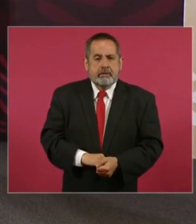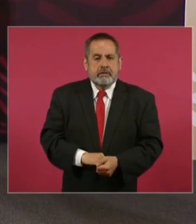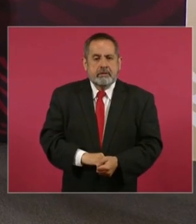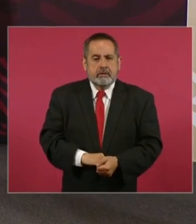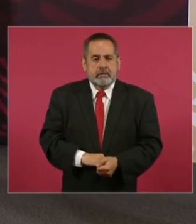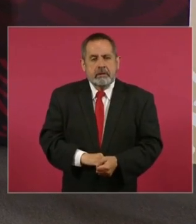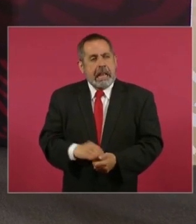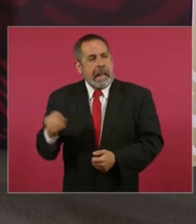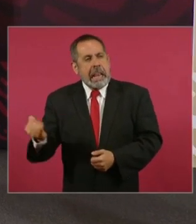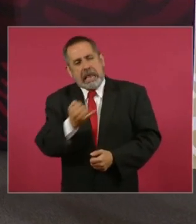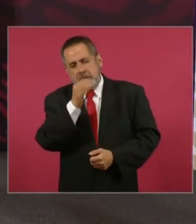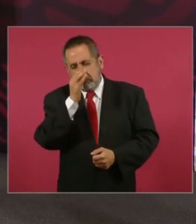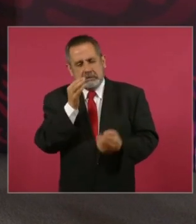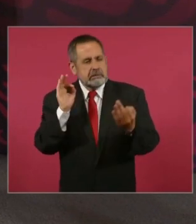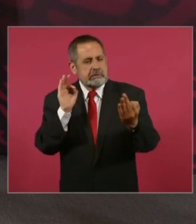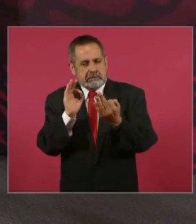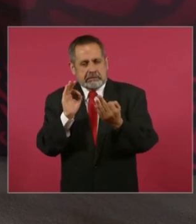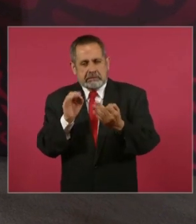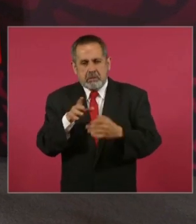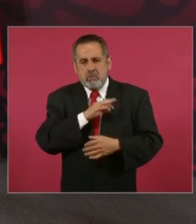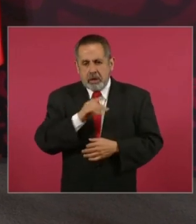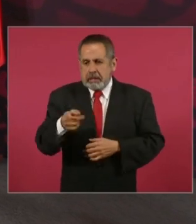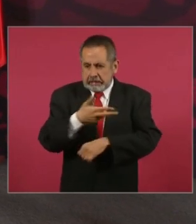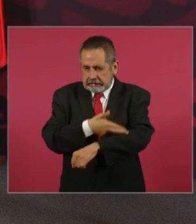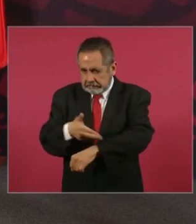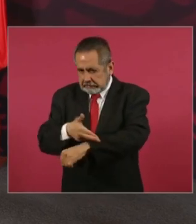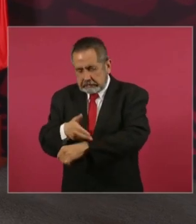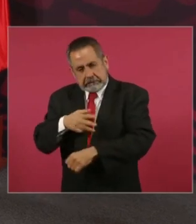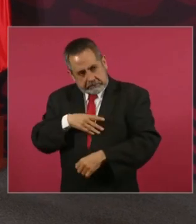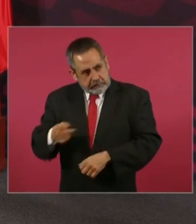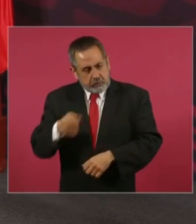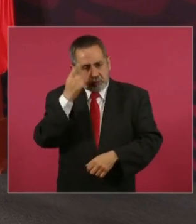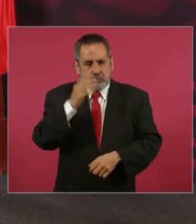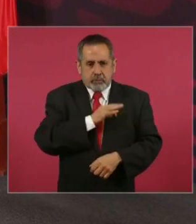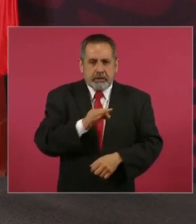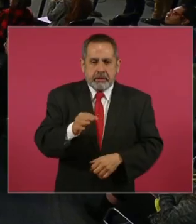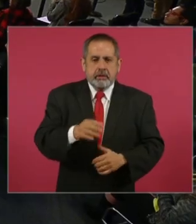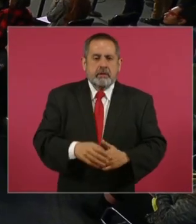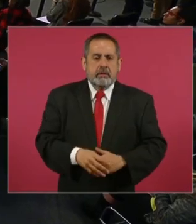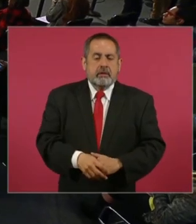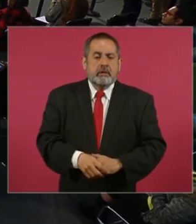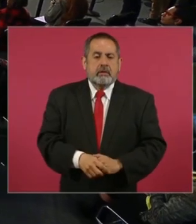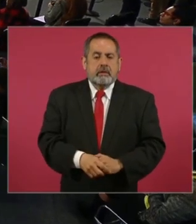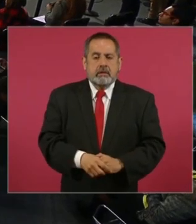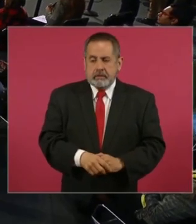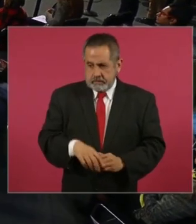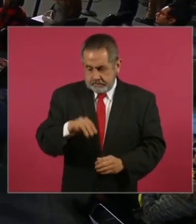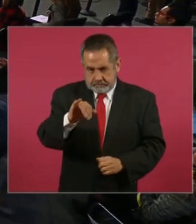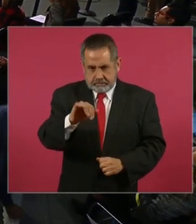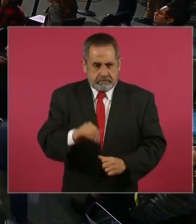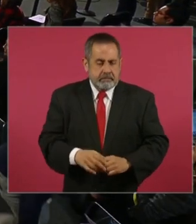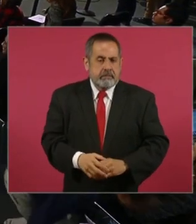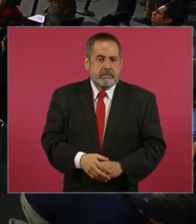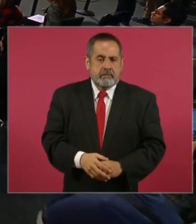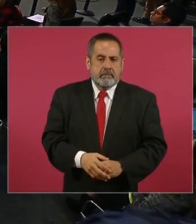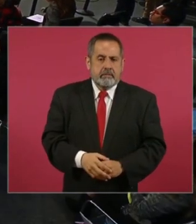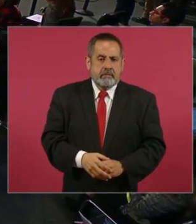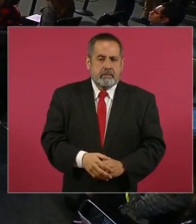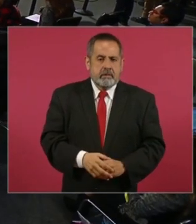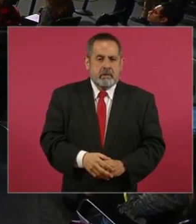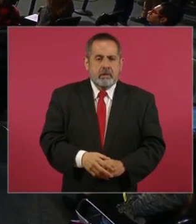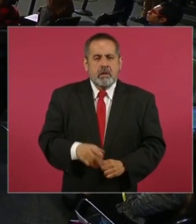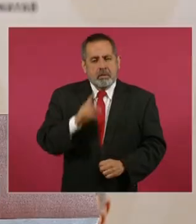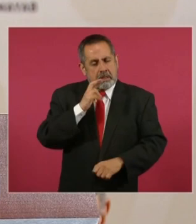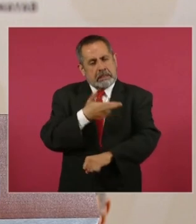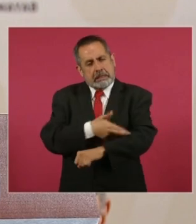no está muy lejos, se pueden organizar. ¿Ah? Sí. Y pueden